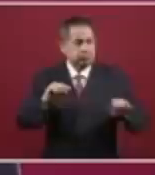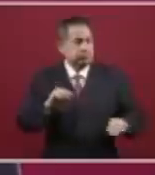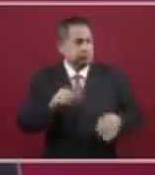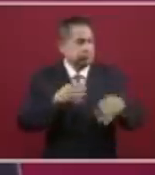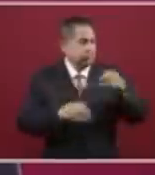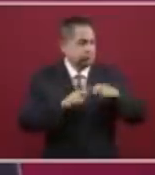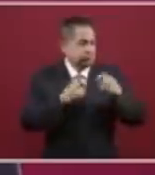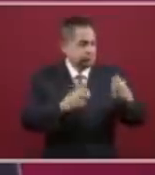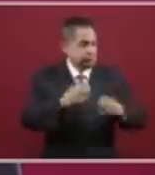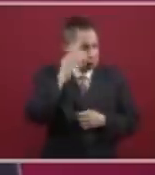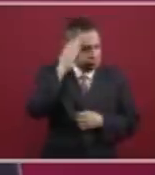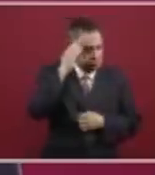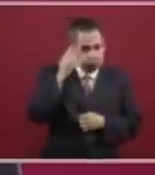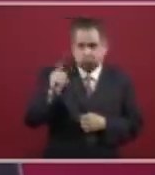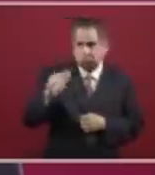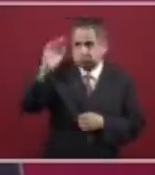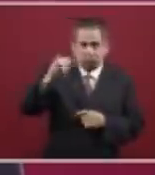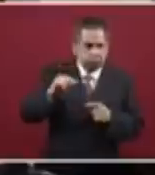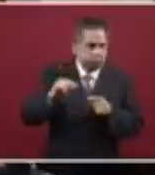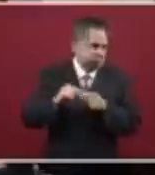Corte.